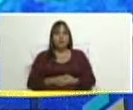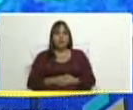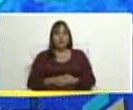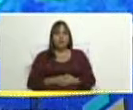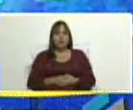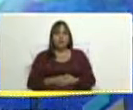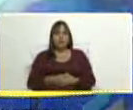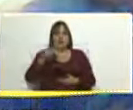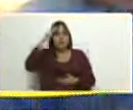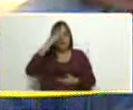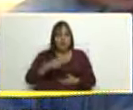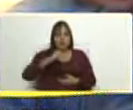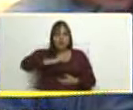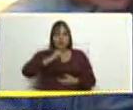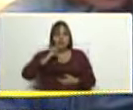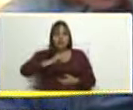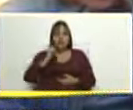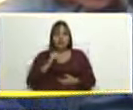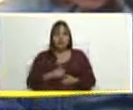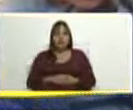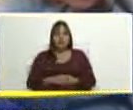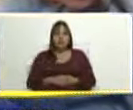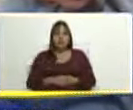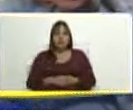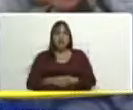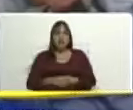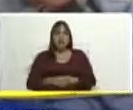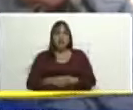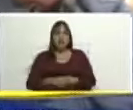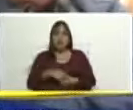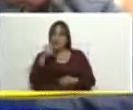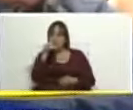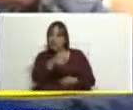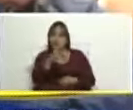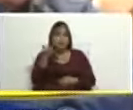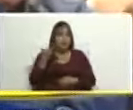militar, policial. Por eso es tan importante,